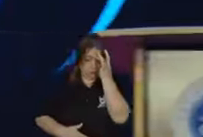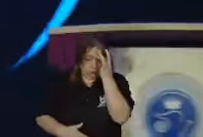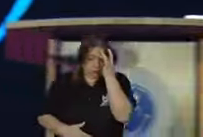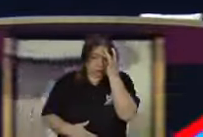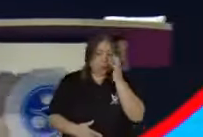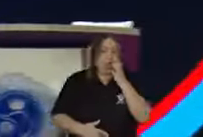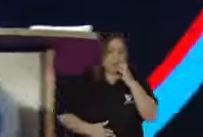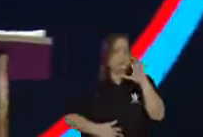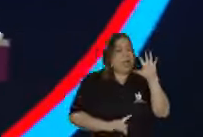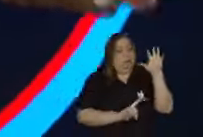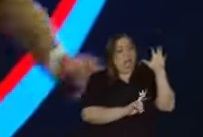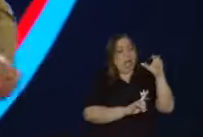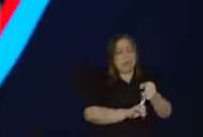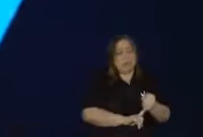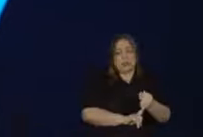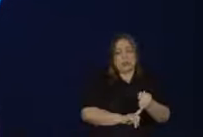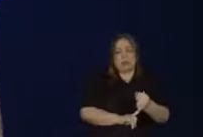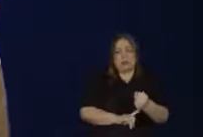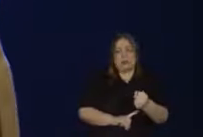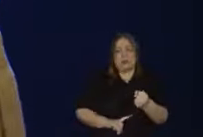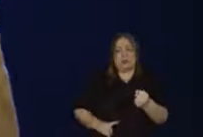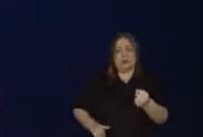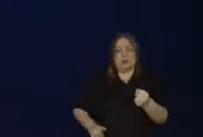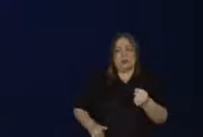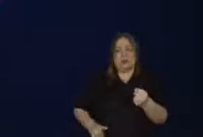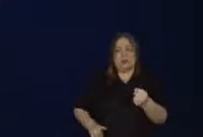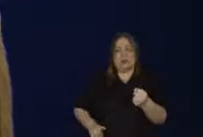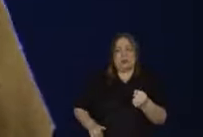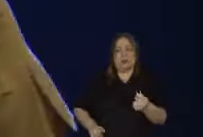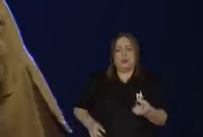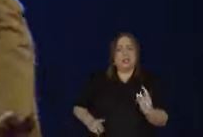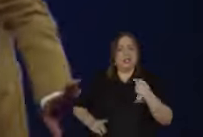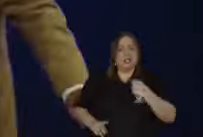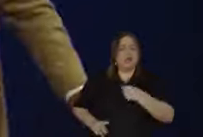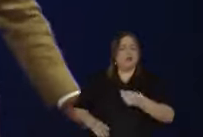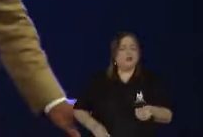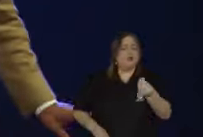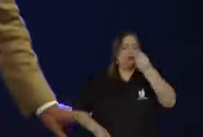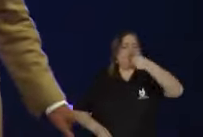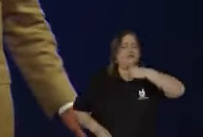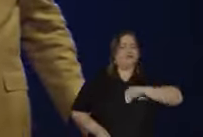maldiciones que vinieron sobre nuestra familia y las hemos engullido, así, las hemos tragado.